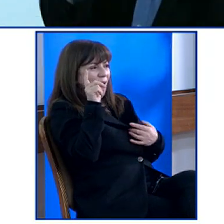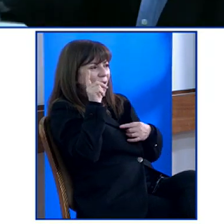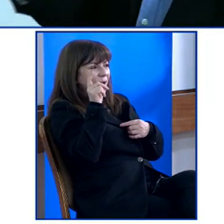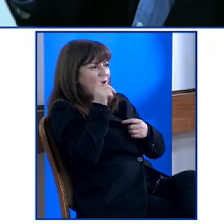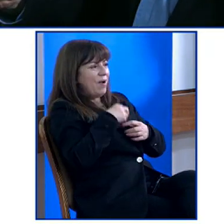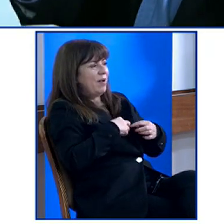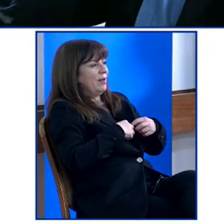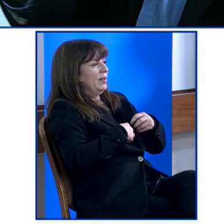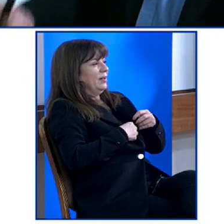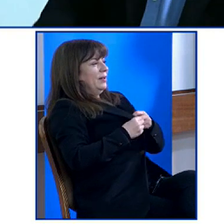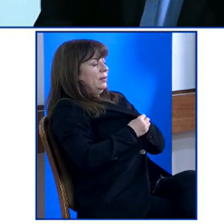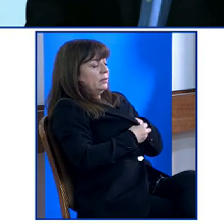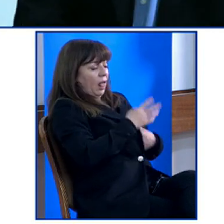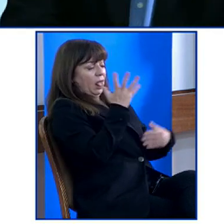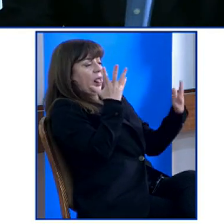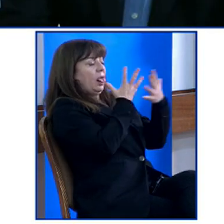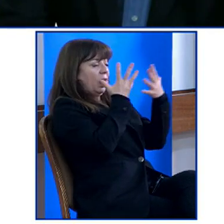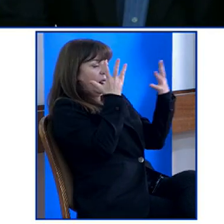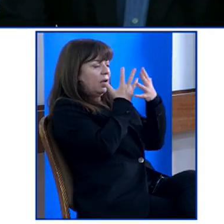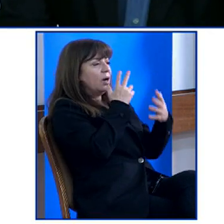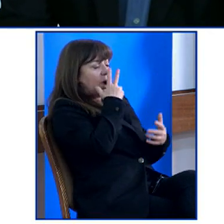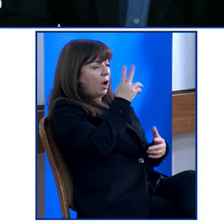que estoy más daltónico de lo común.